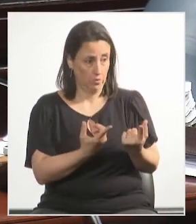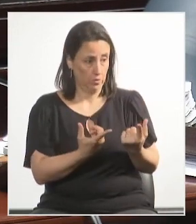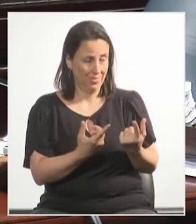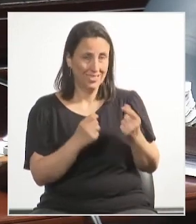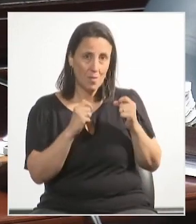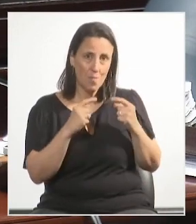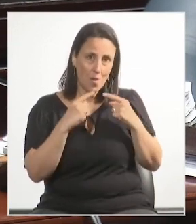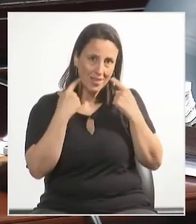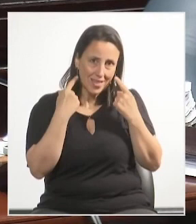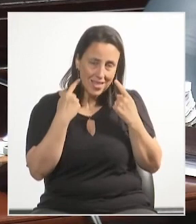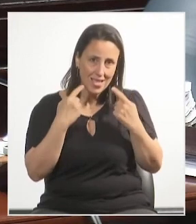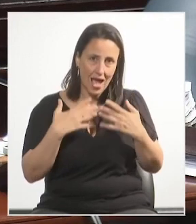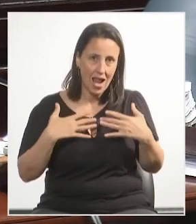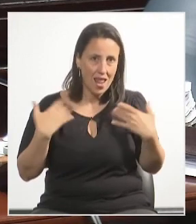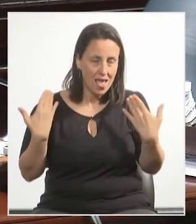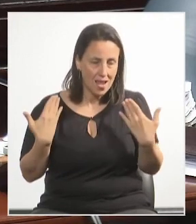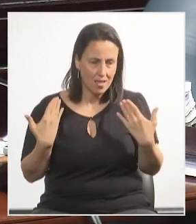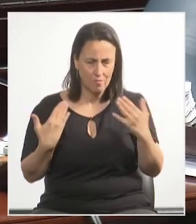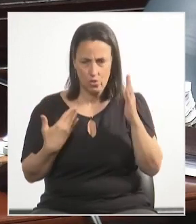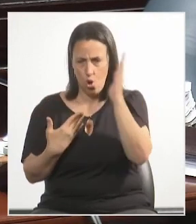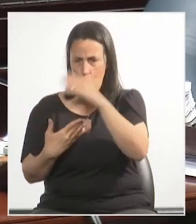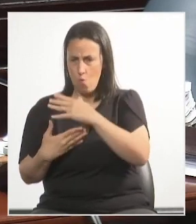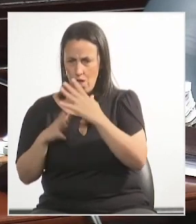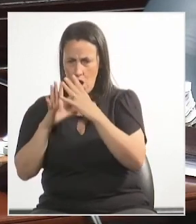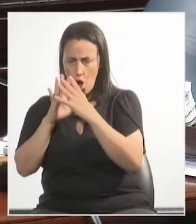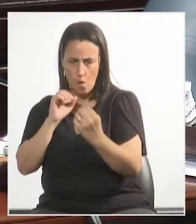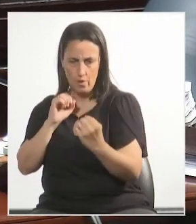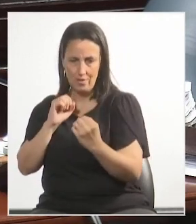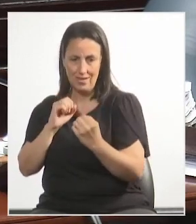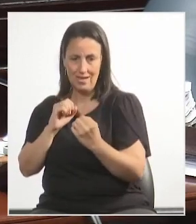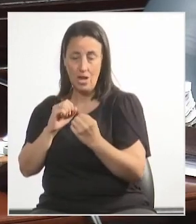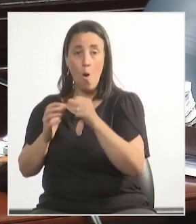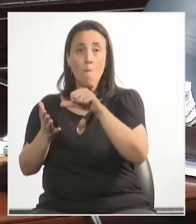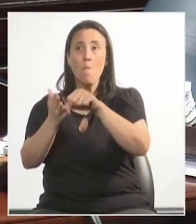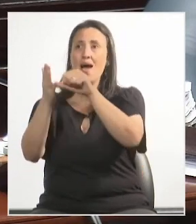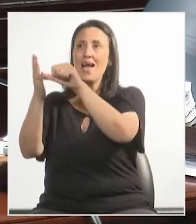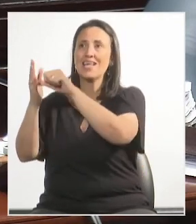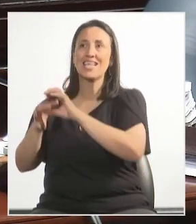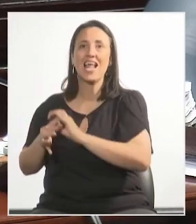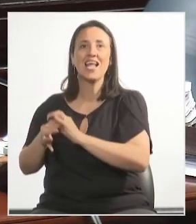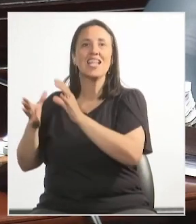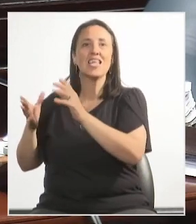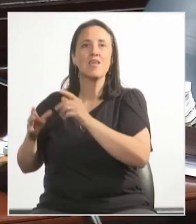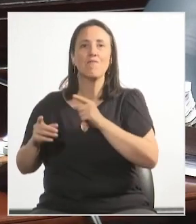simpatías. Sobre todo, no podrá comprender por qué las naciones libres, en